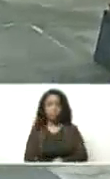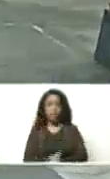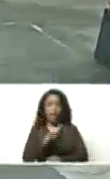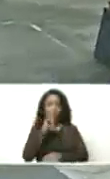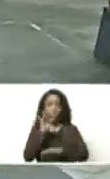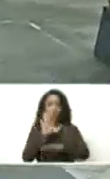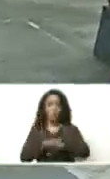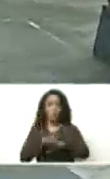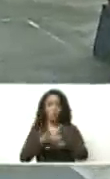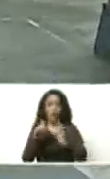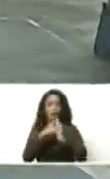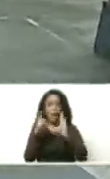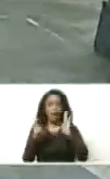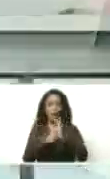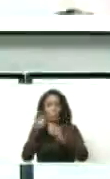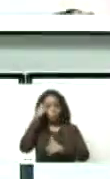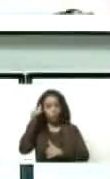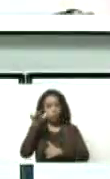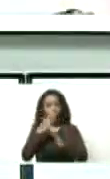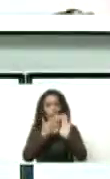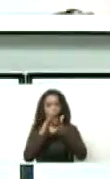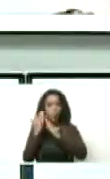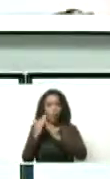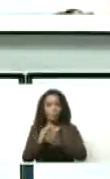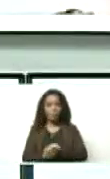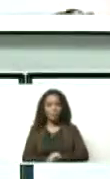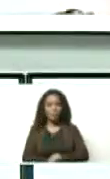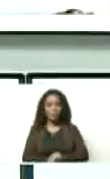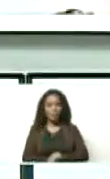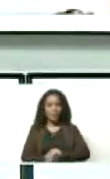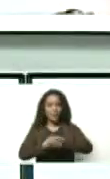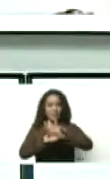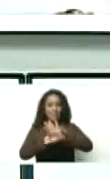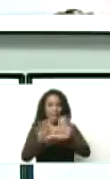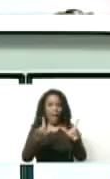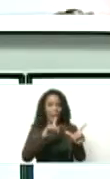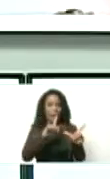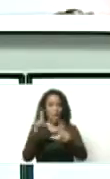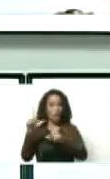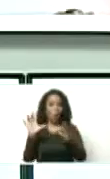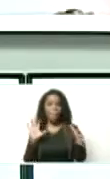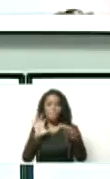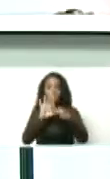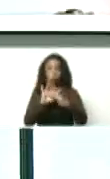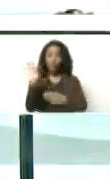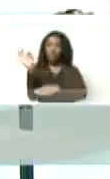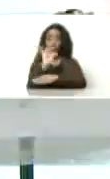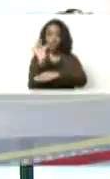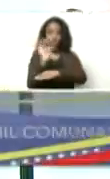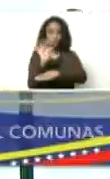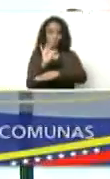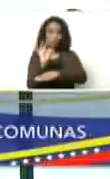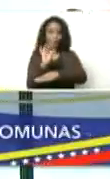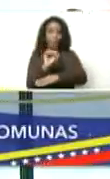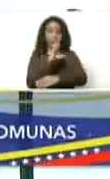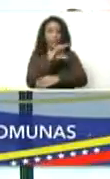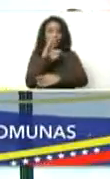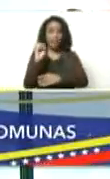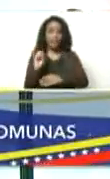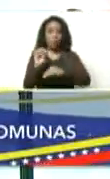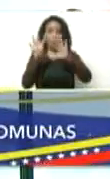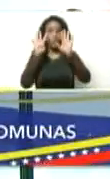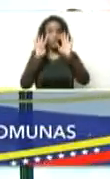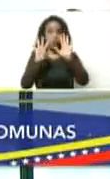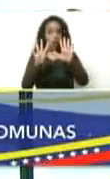Información general de ciudades comunales. Ya están articulados y funcionando